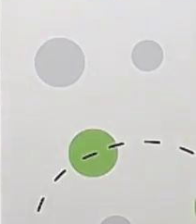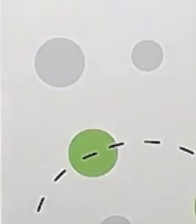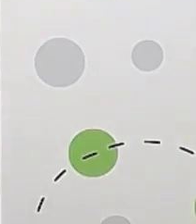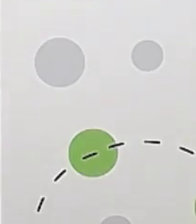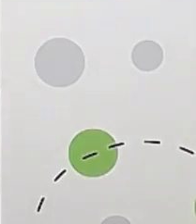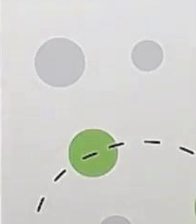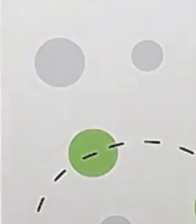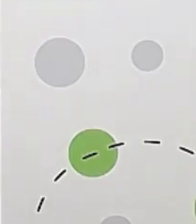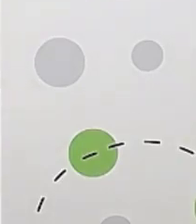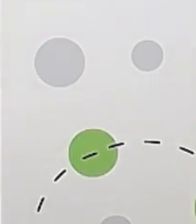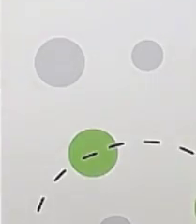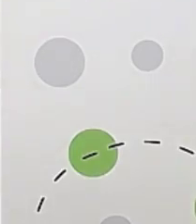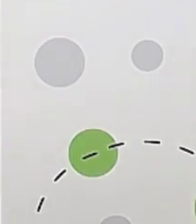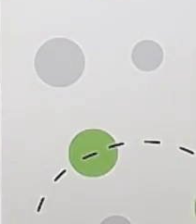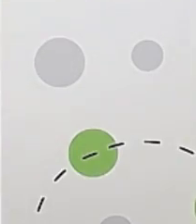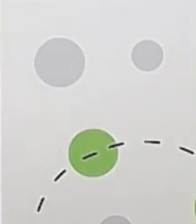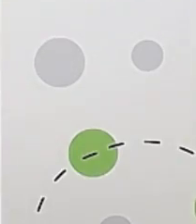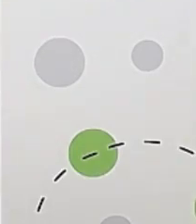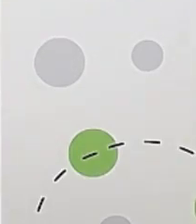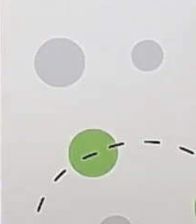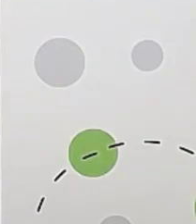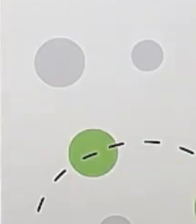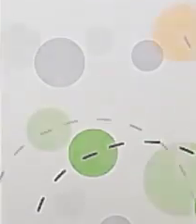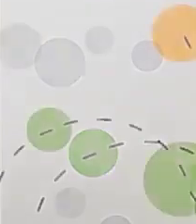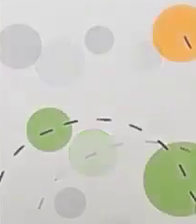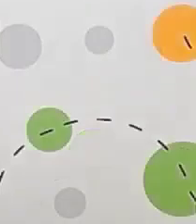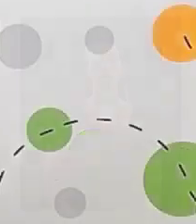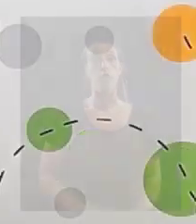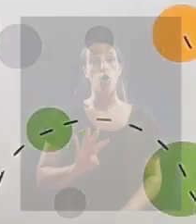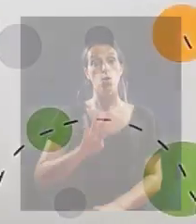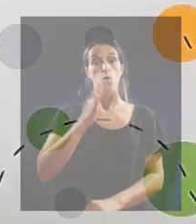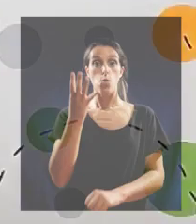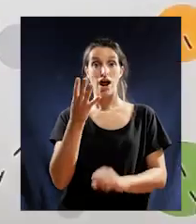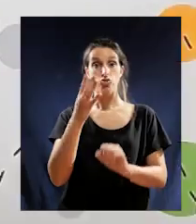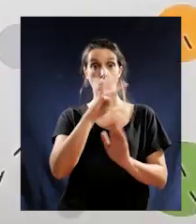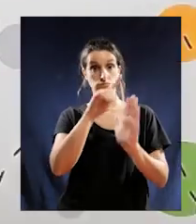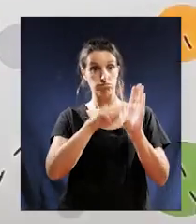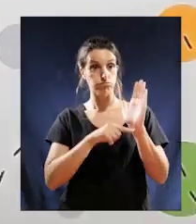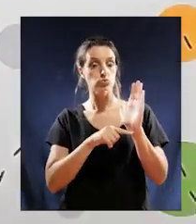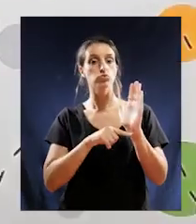otro punto que incluimos allí en la guía tiene que ver con esta experiencia de la escuela en casa